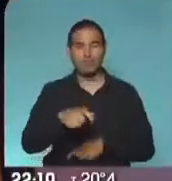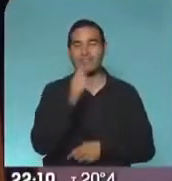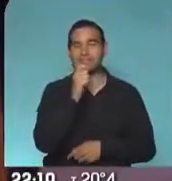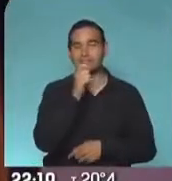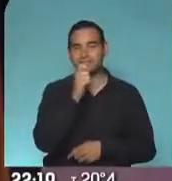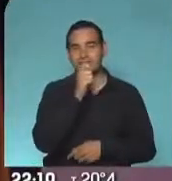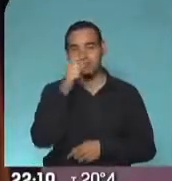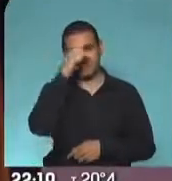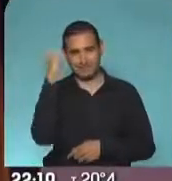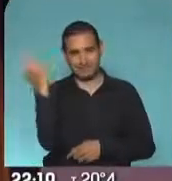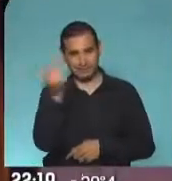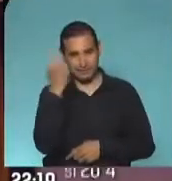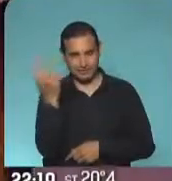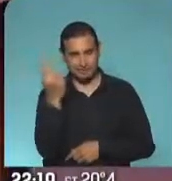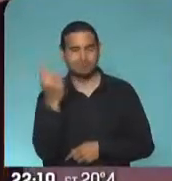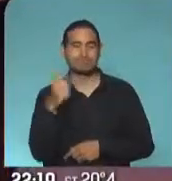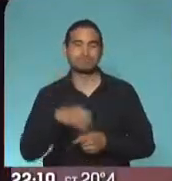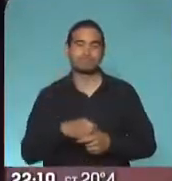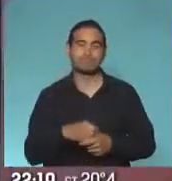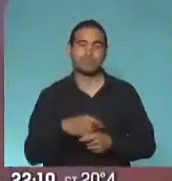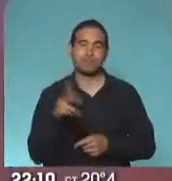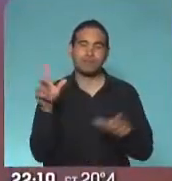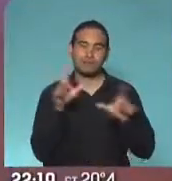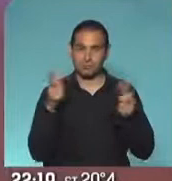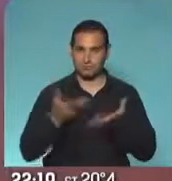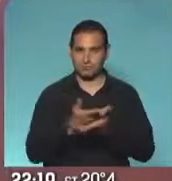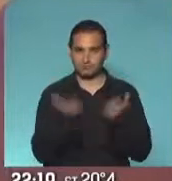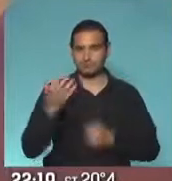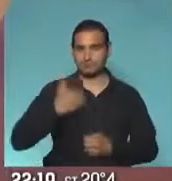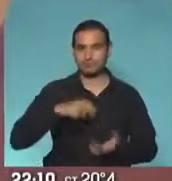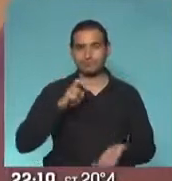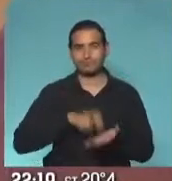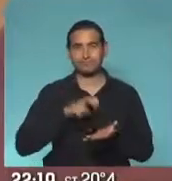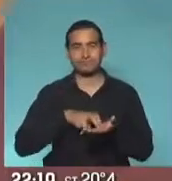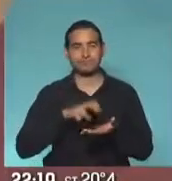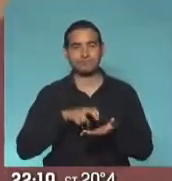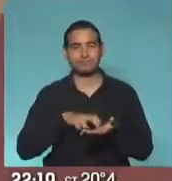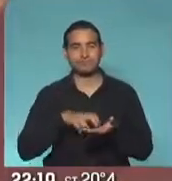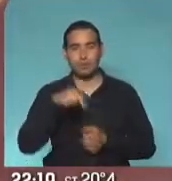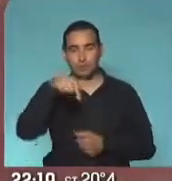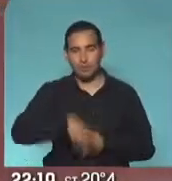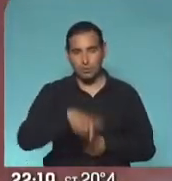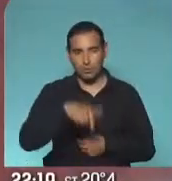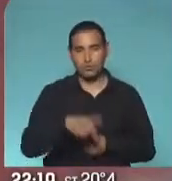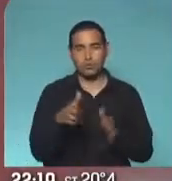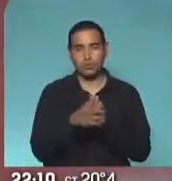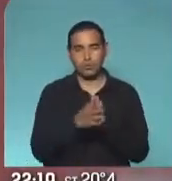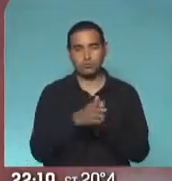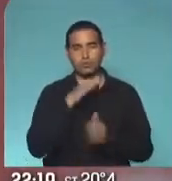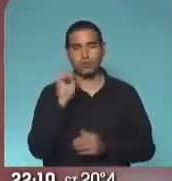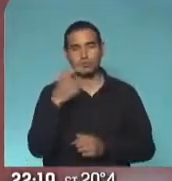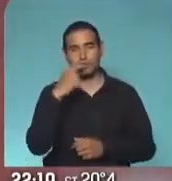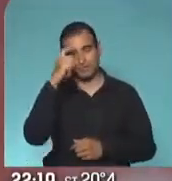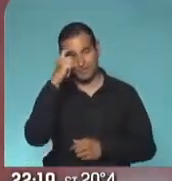edición internacional de Televisión Pública Argentina Noticias, hoy con José Natanson